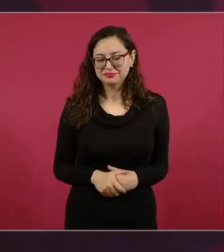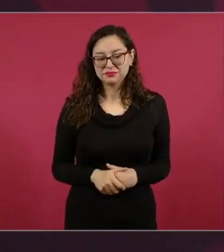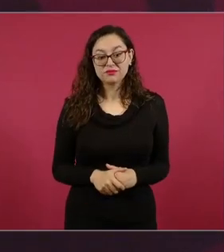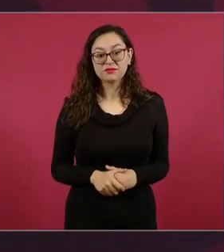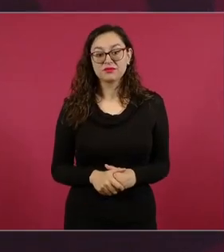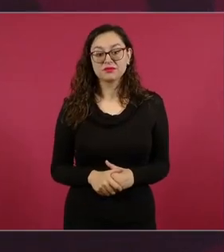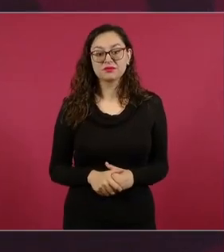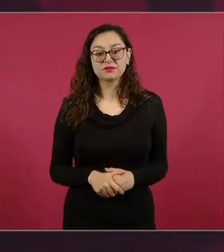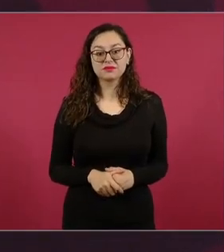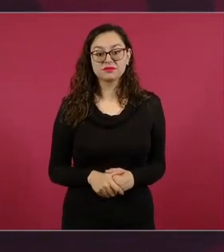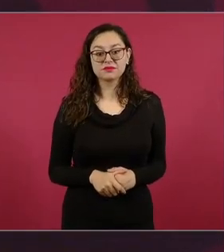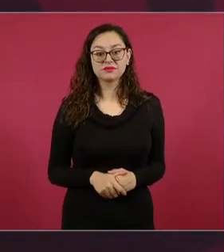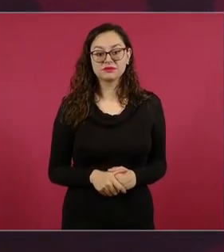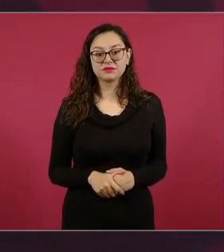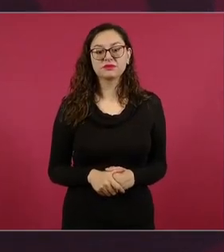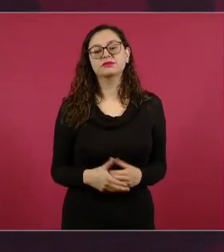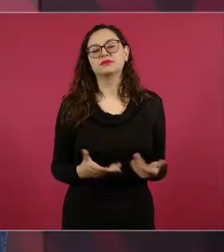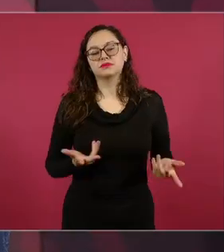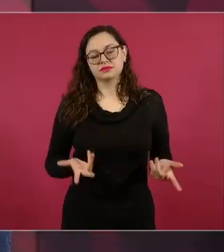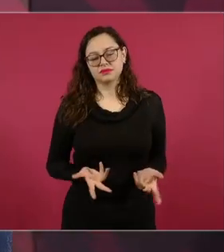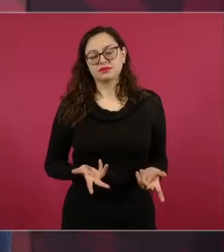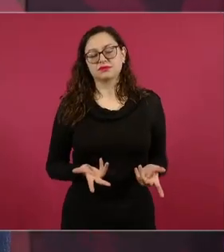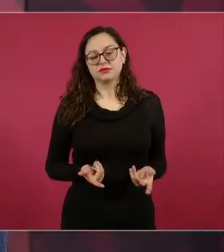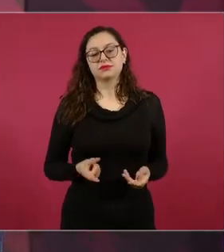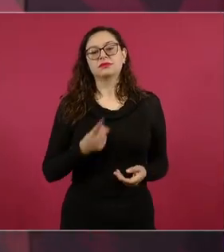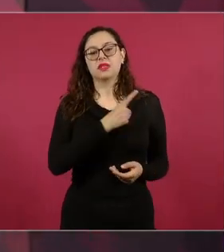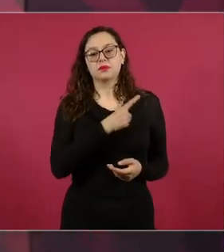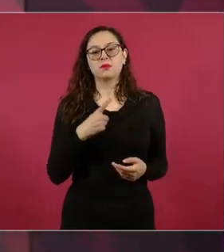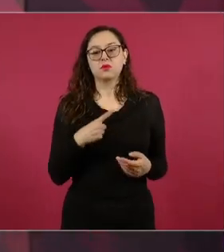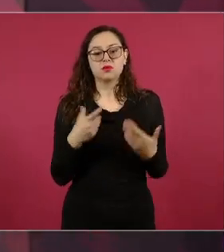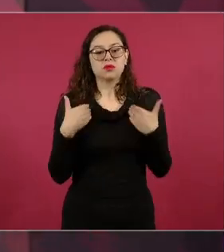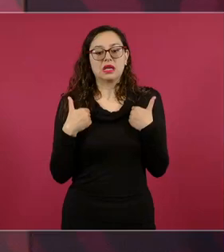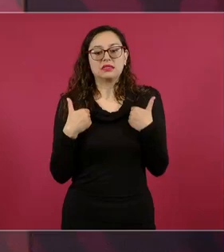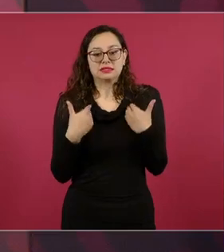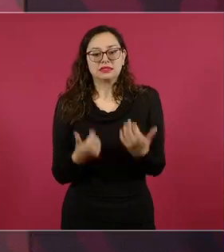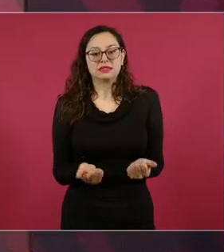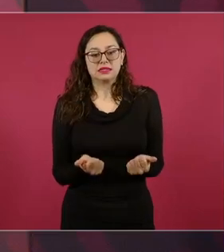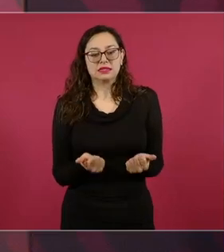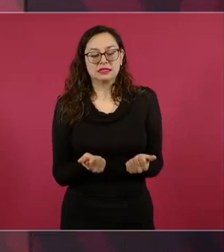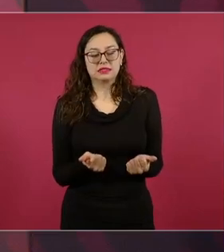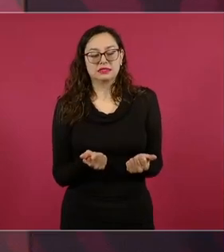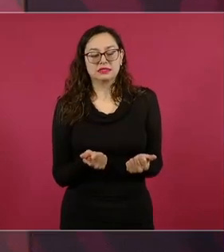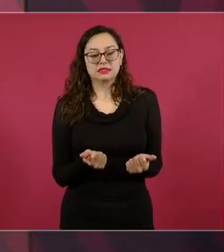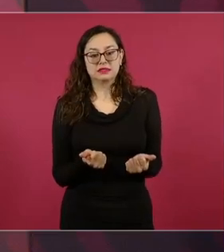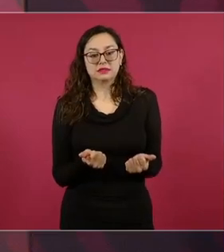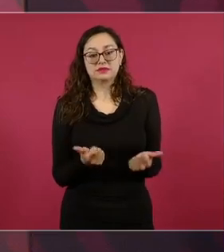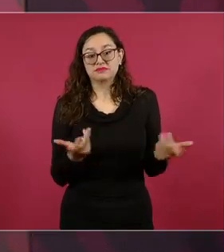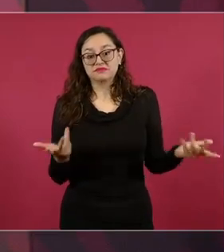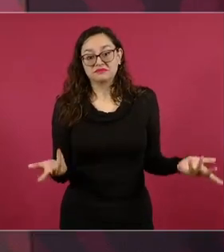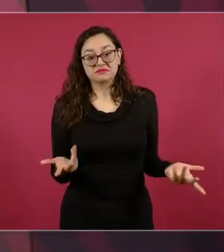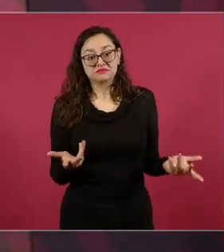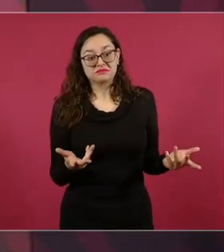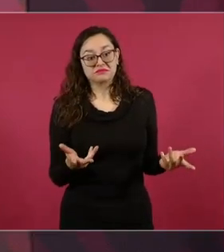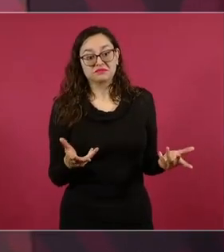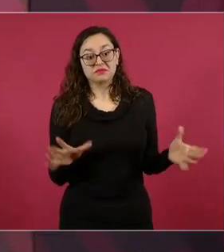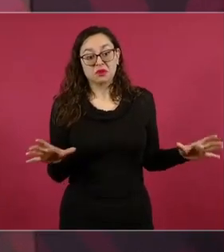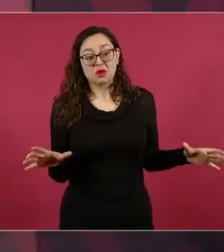Desde luego, hay que entender que así es la derecha.